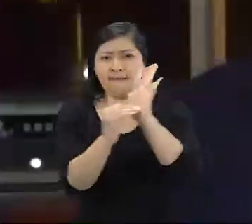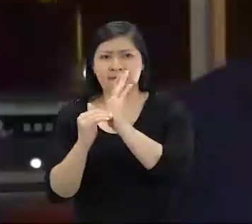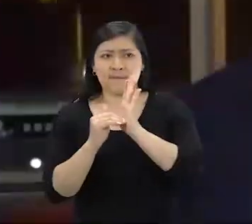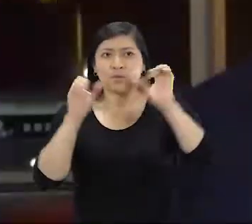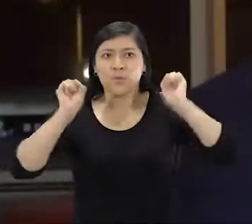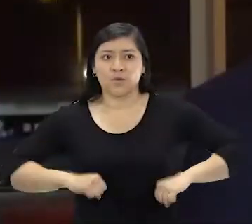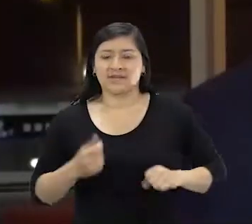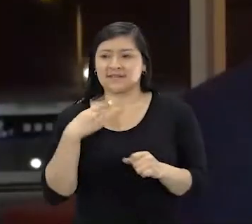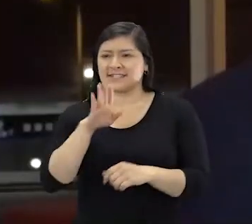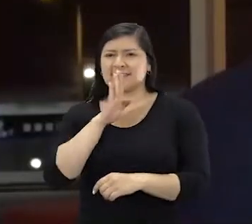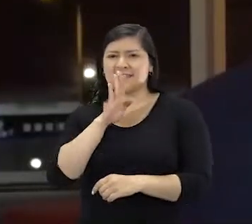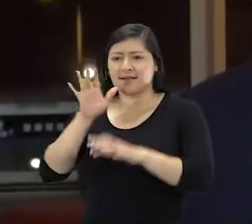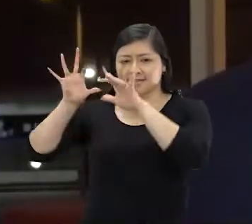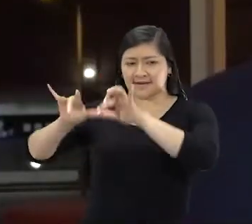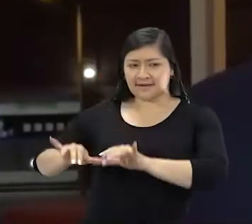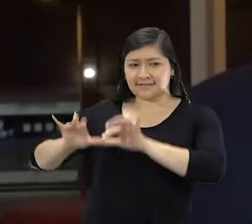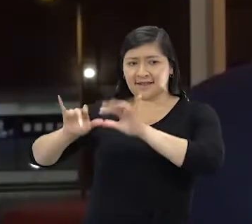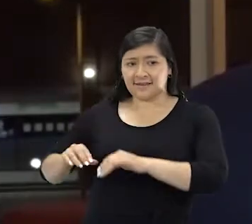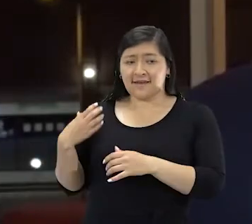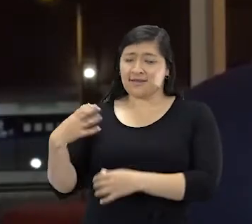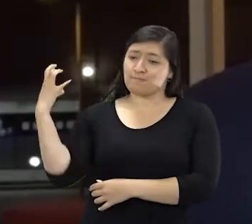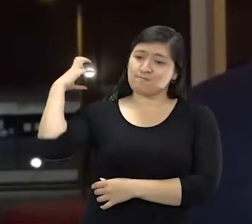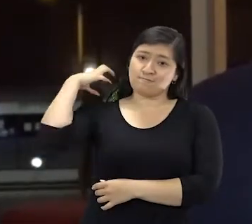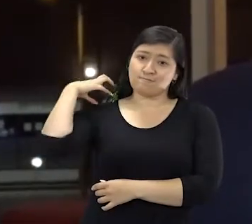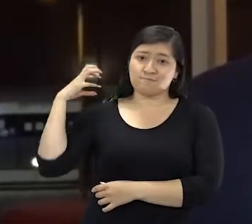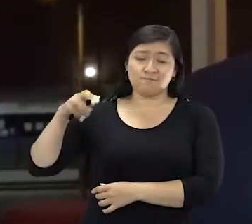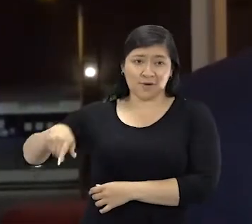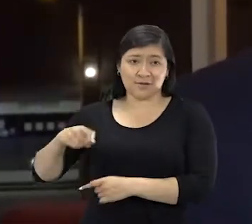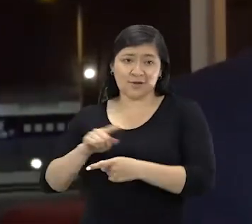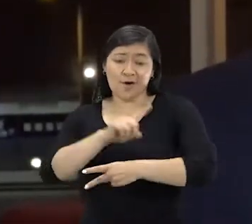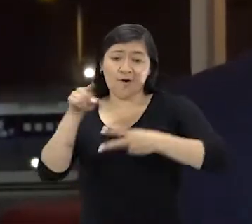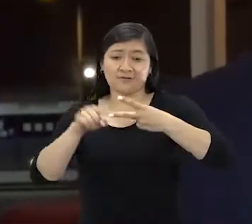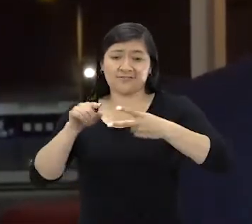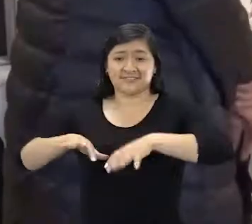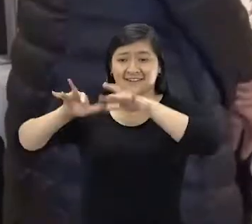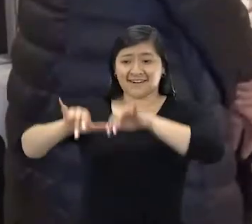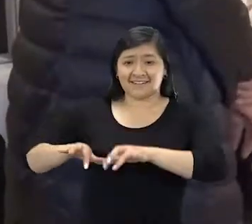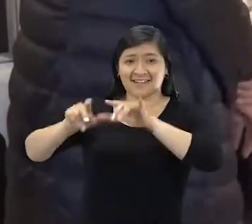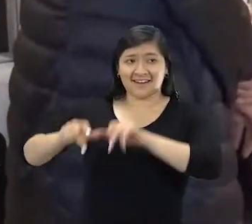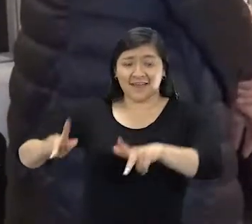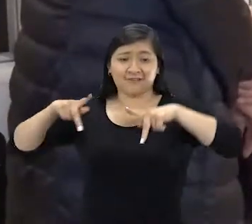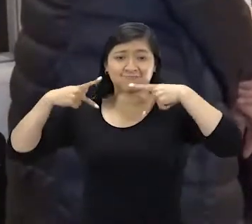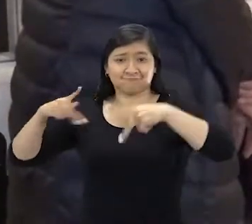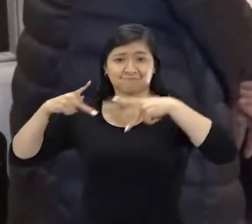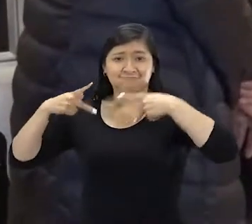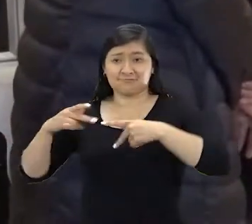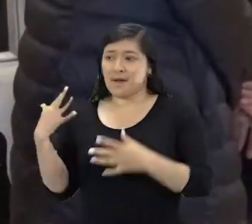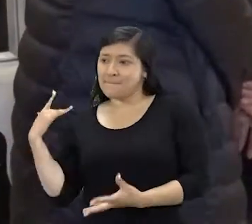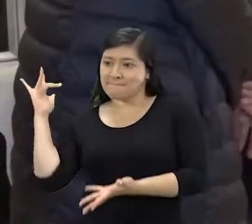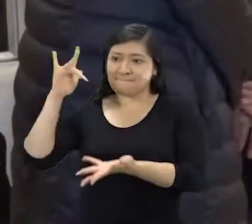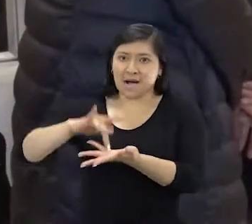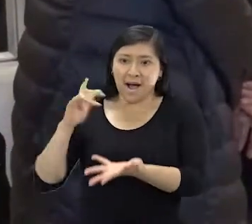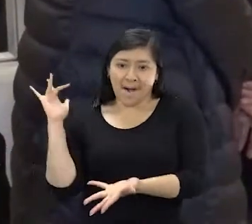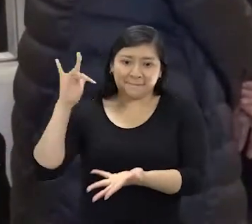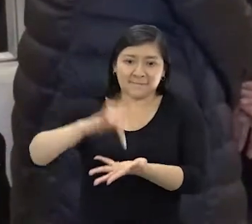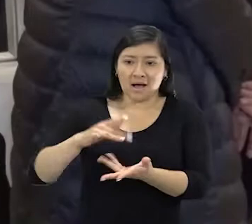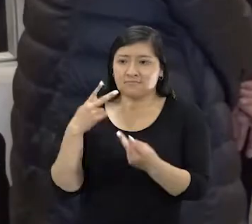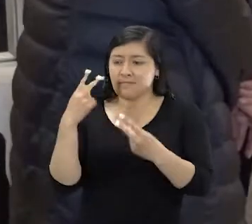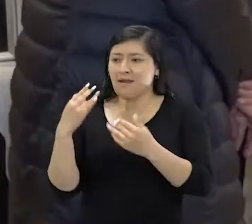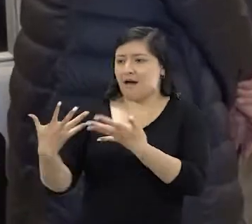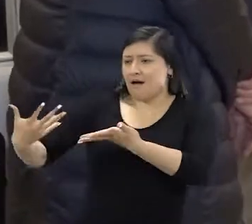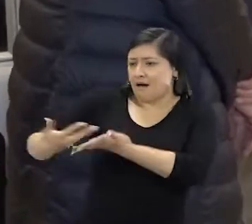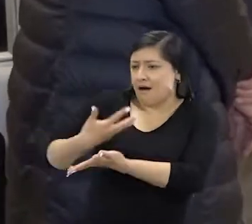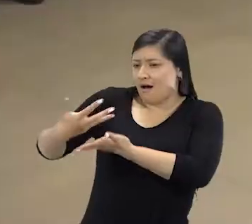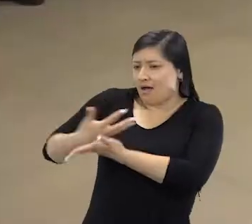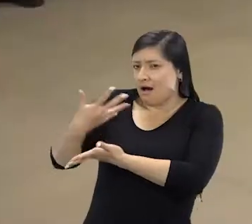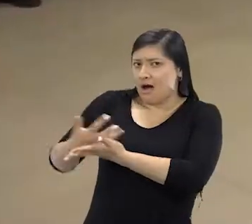Nos acompañan los secretarios de tránsito de Montería, de Fusagasugá y gente que quiere ver esta experiencia importante.